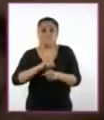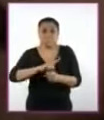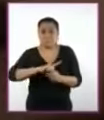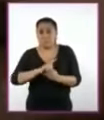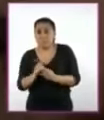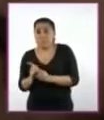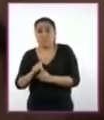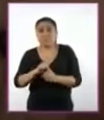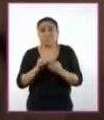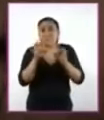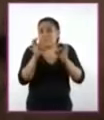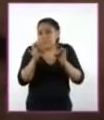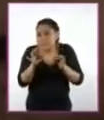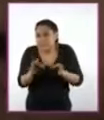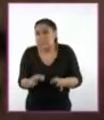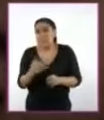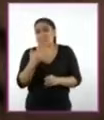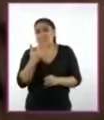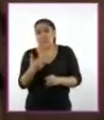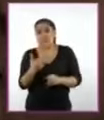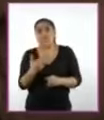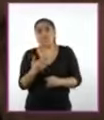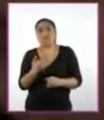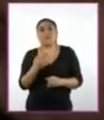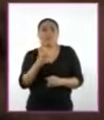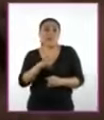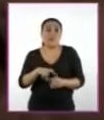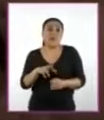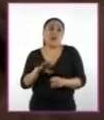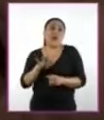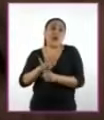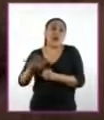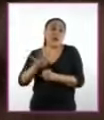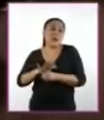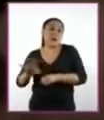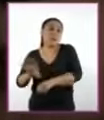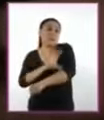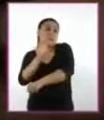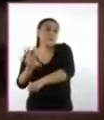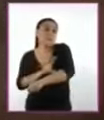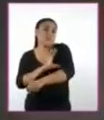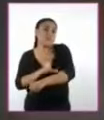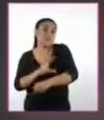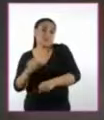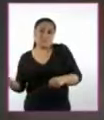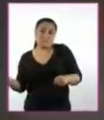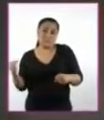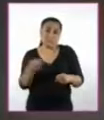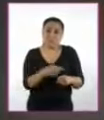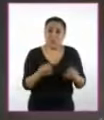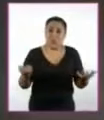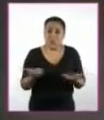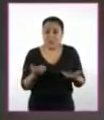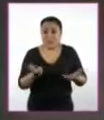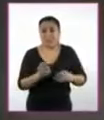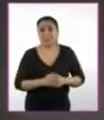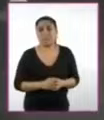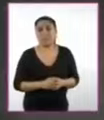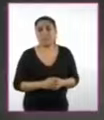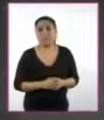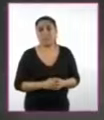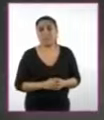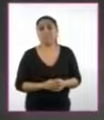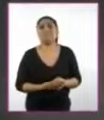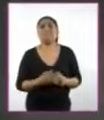agujas con precisión y fuerza usando una corriente eléctrica aplicada a la distancia,